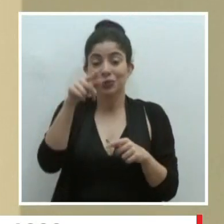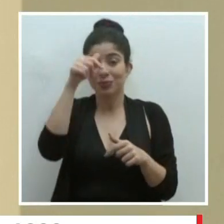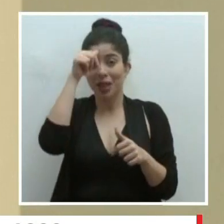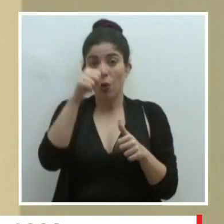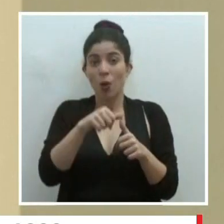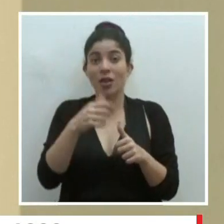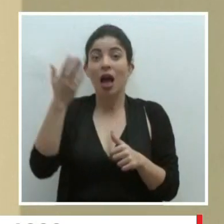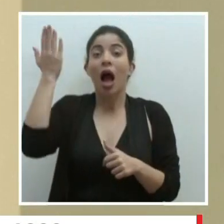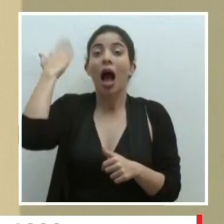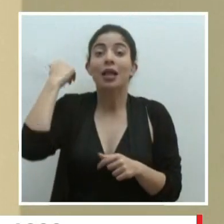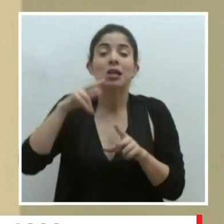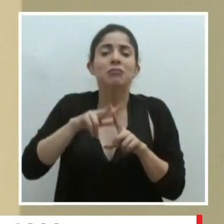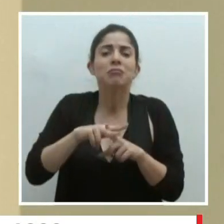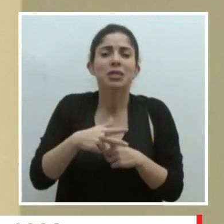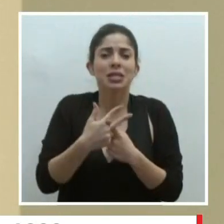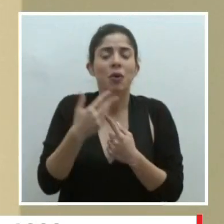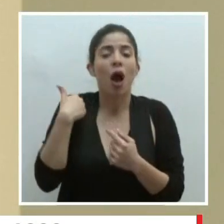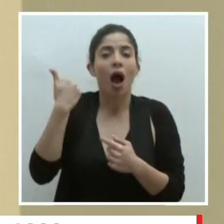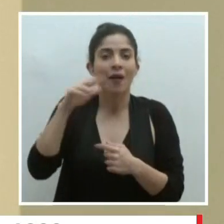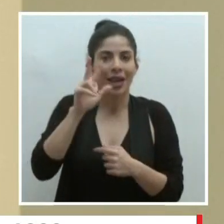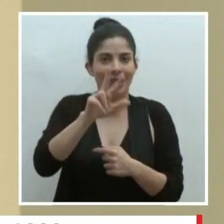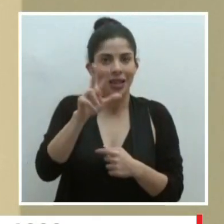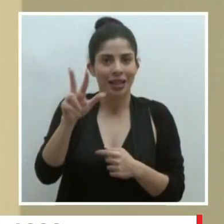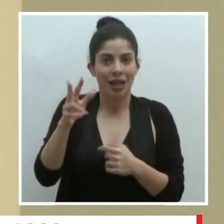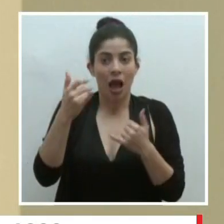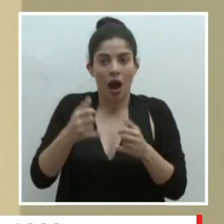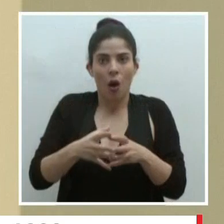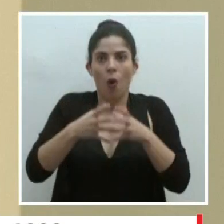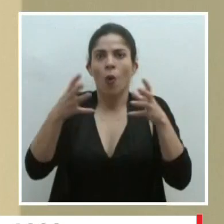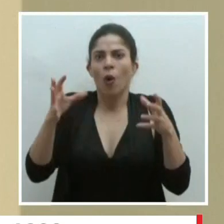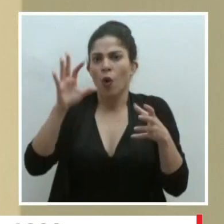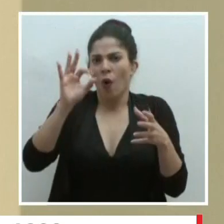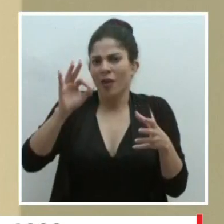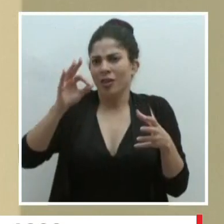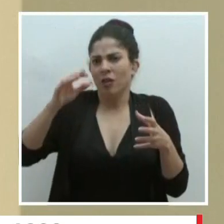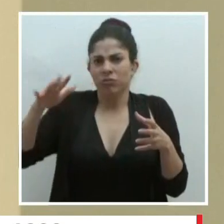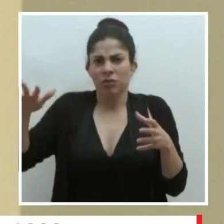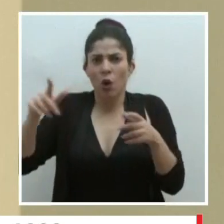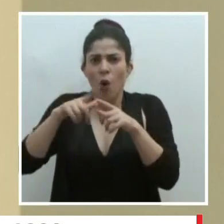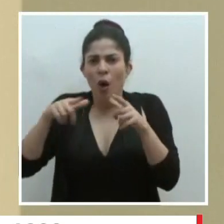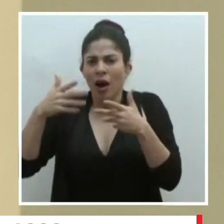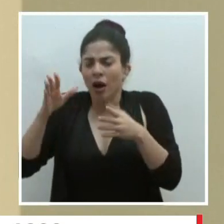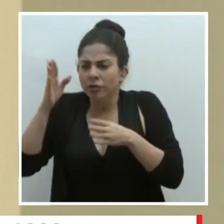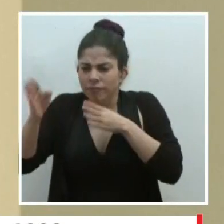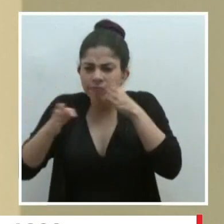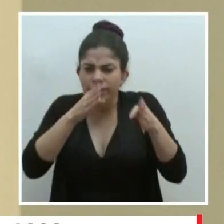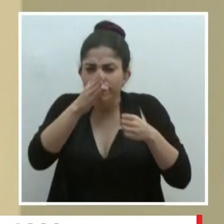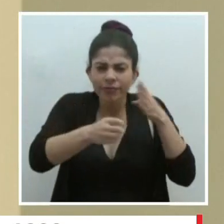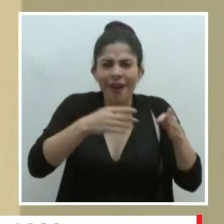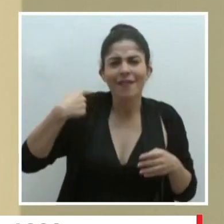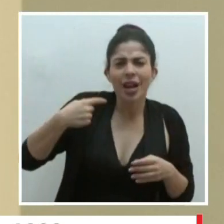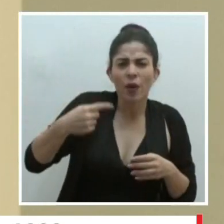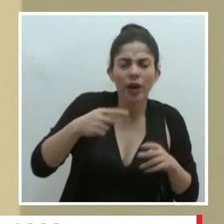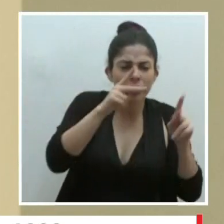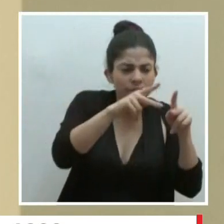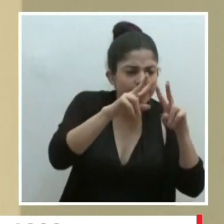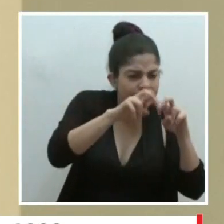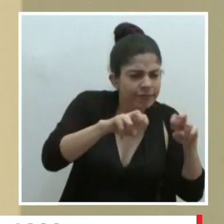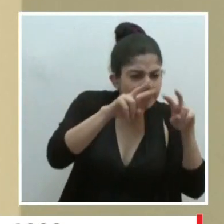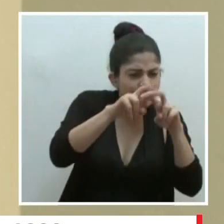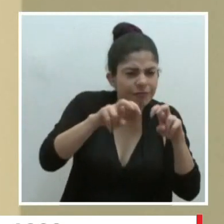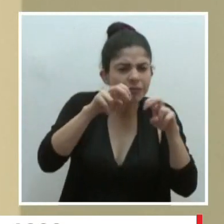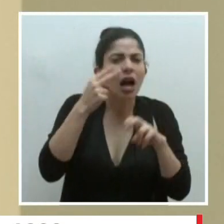que teníamos en un principio 33 y ya hemos avanzado a 90 y tantas zonas en donde hacemos testeos de forma frecuente para ver qué está